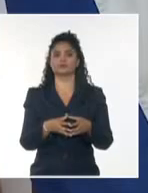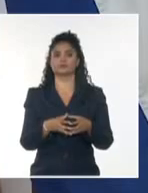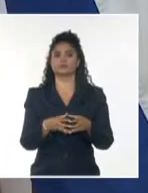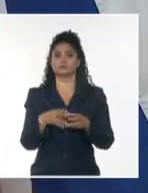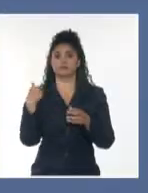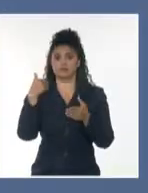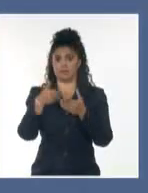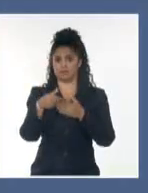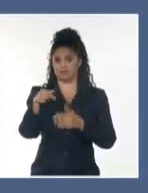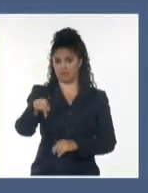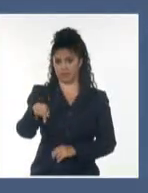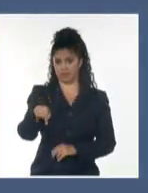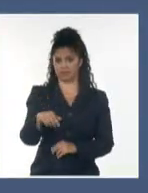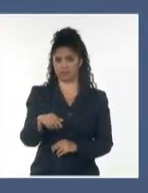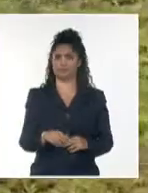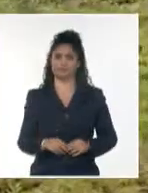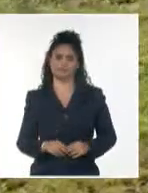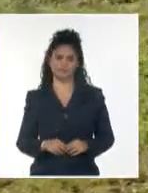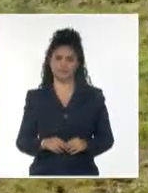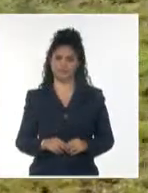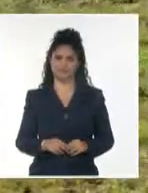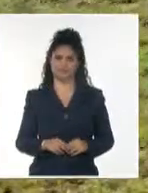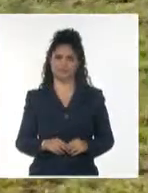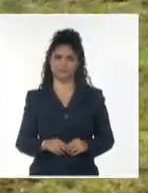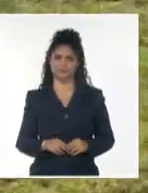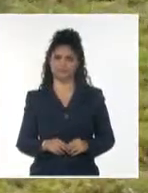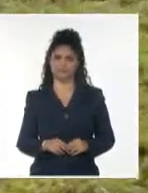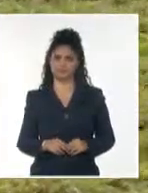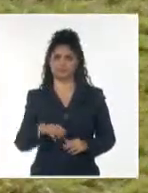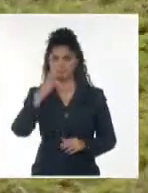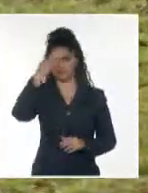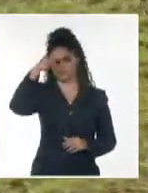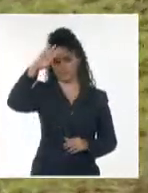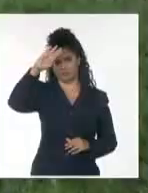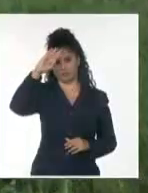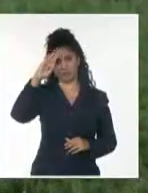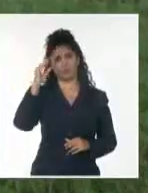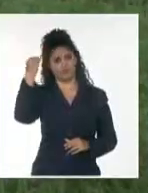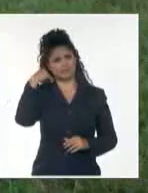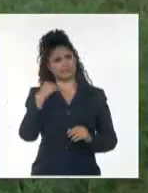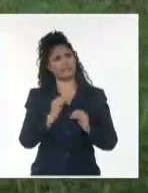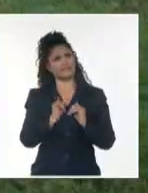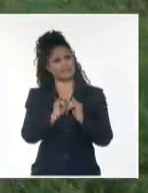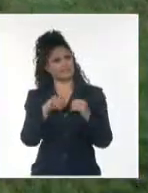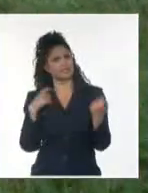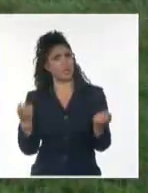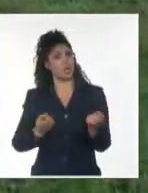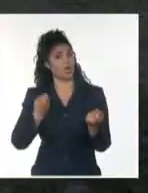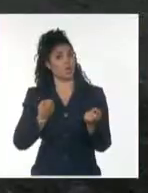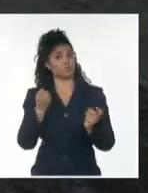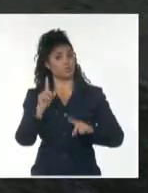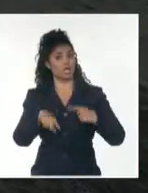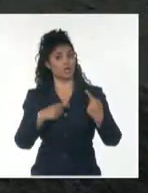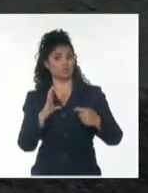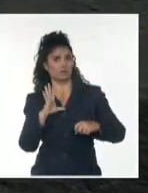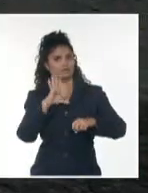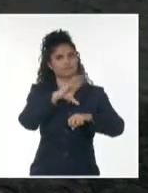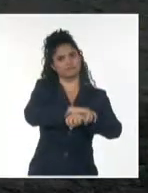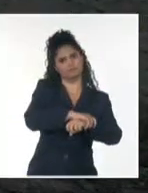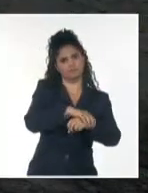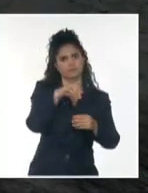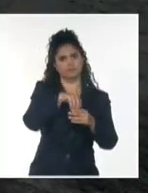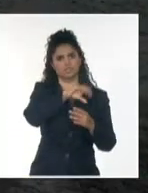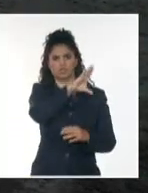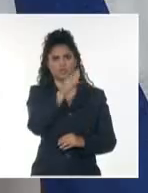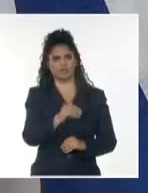días. Cuba reconoce el rol desempeñado por Dodoma en la lucha contra el colonialismo en África.